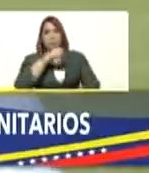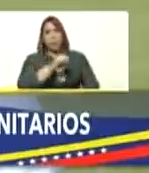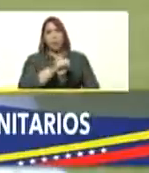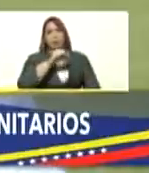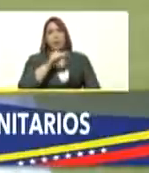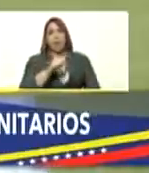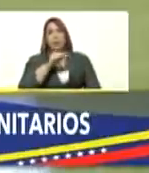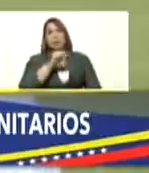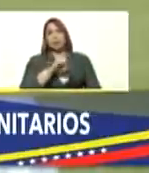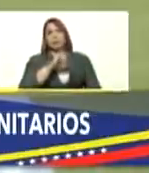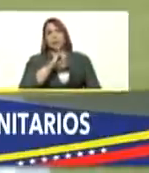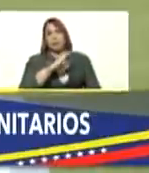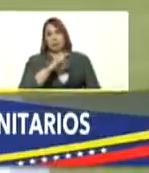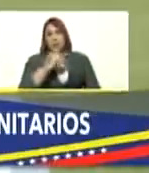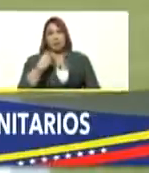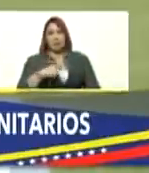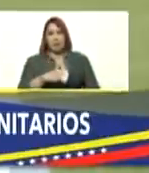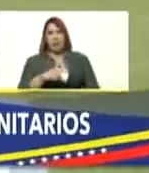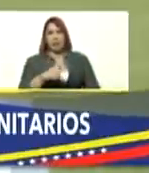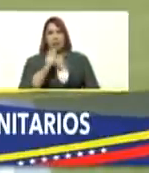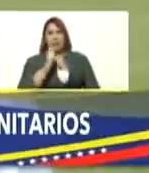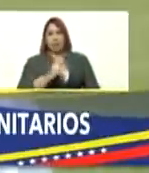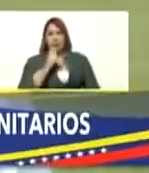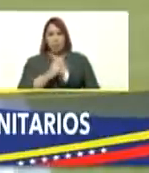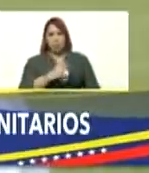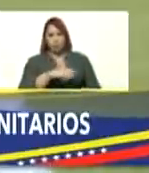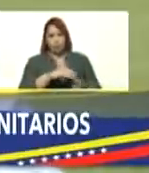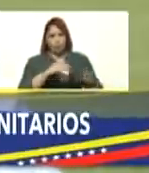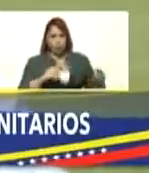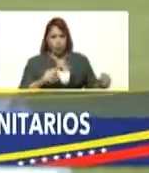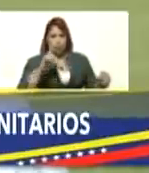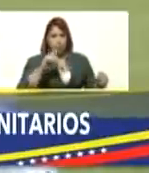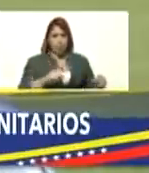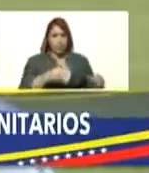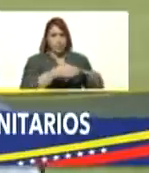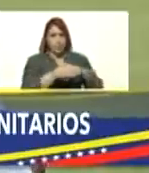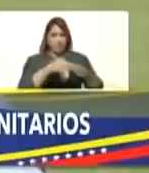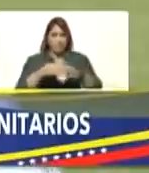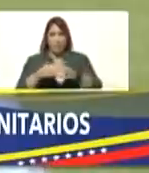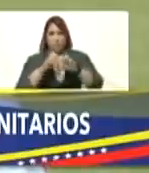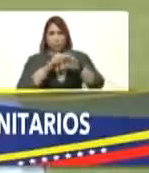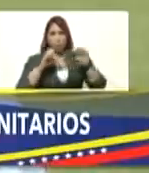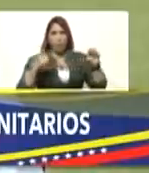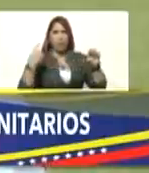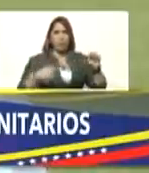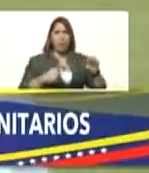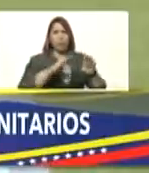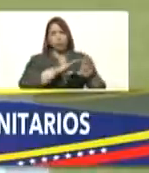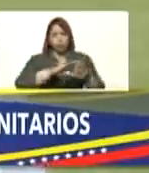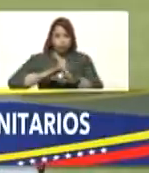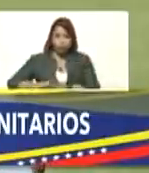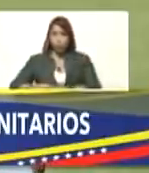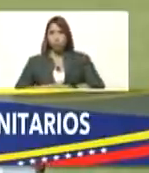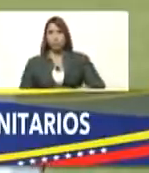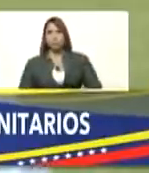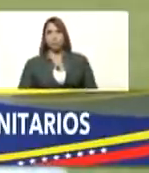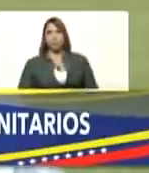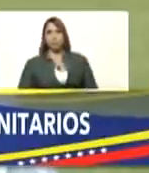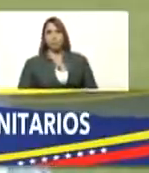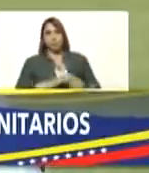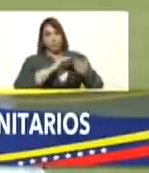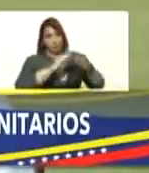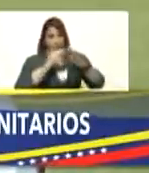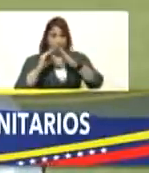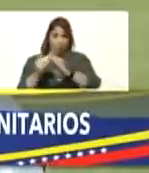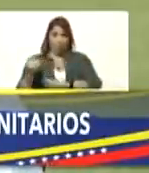un tipo de territorio, tienen un tipo de territorio. Los circuitos educativos, que tienen otro territorio. Las comunas,